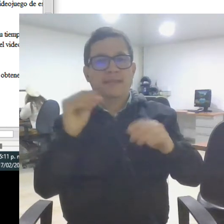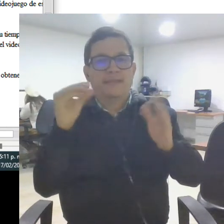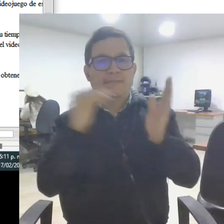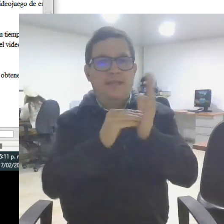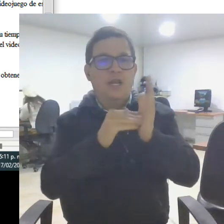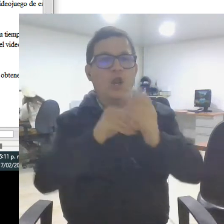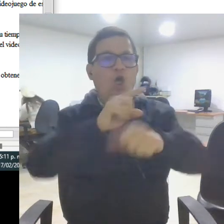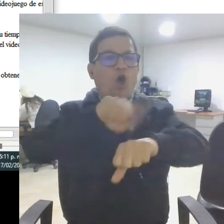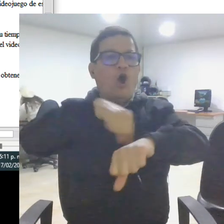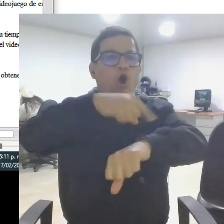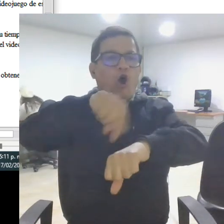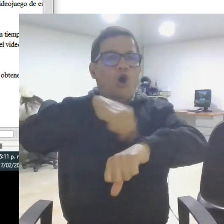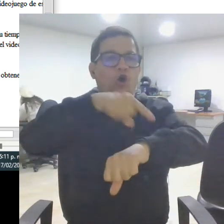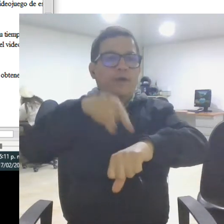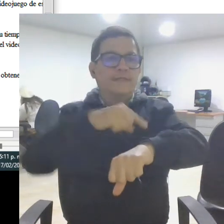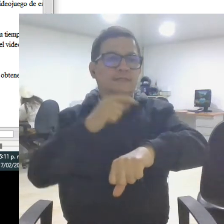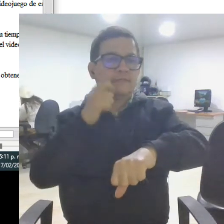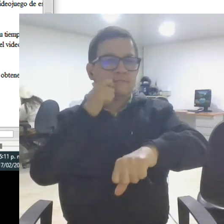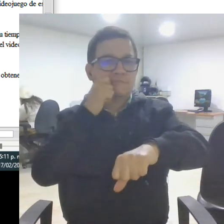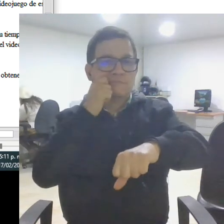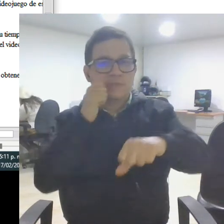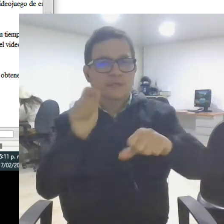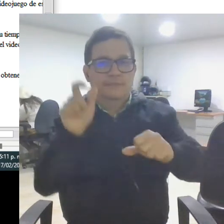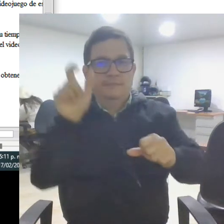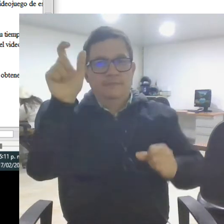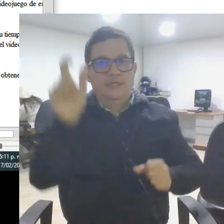horas hombre.